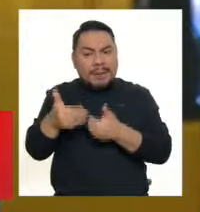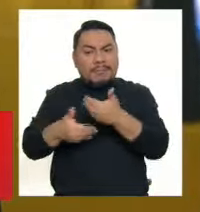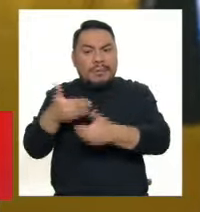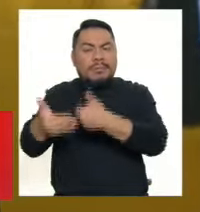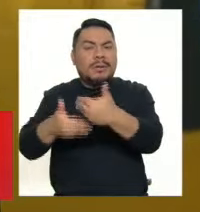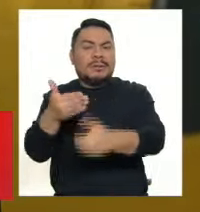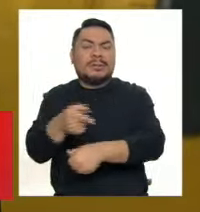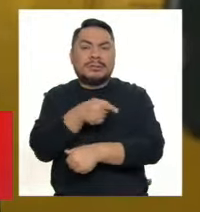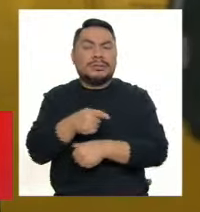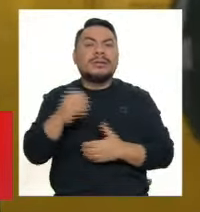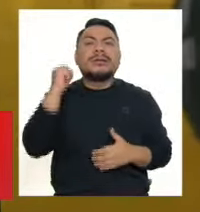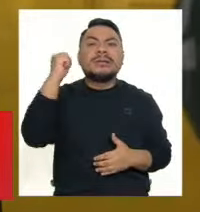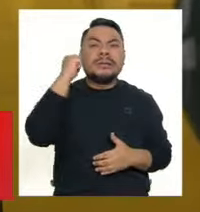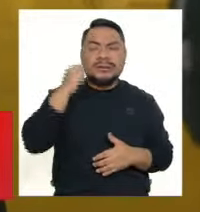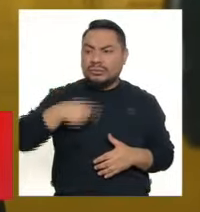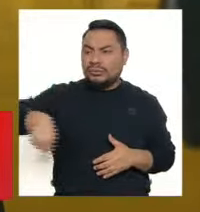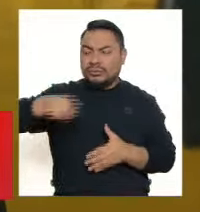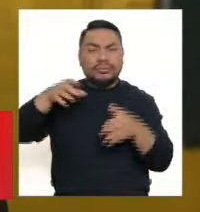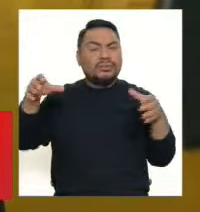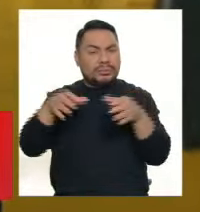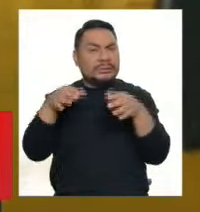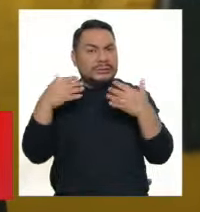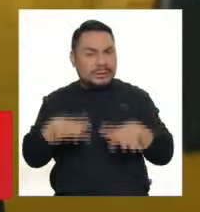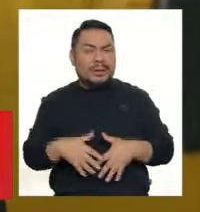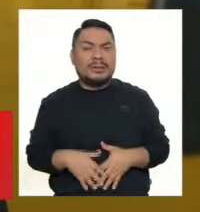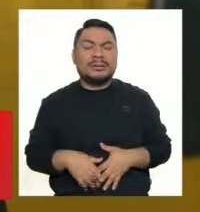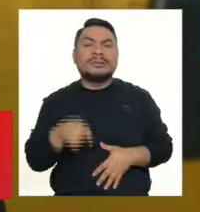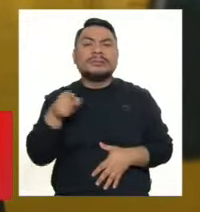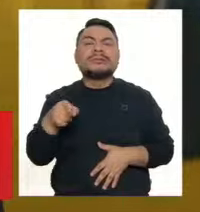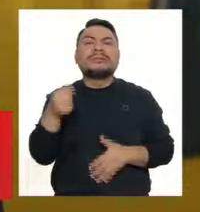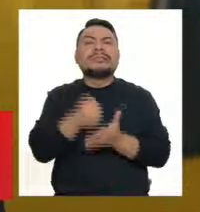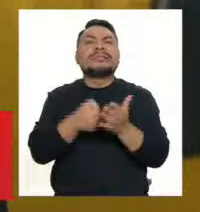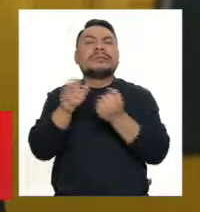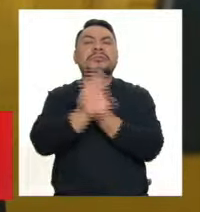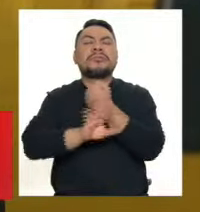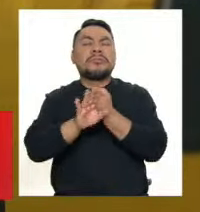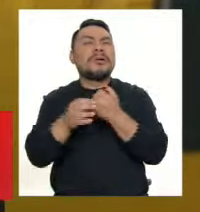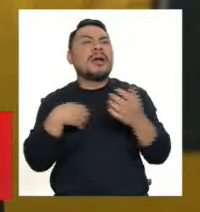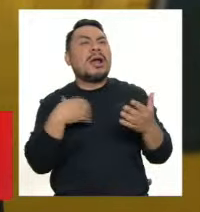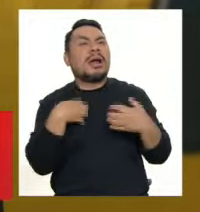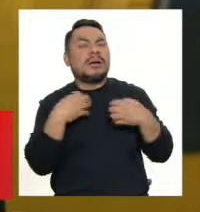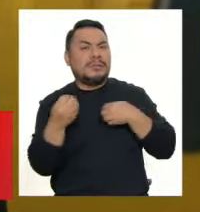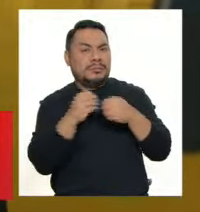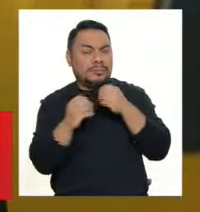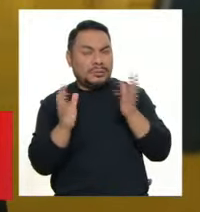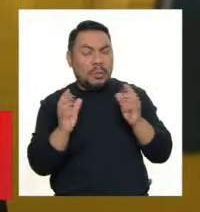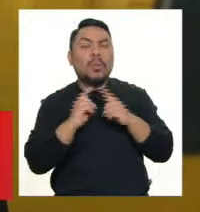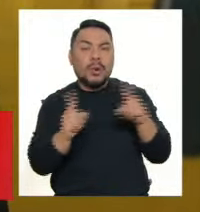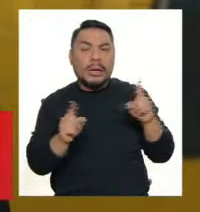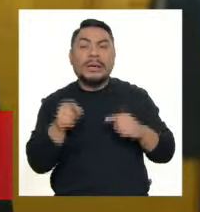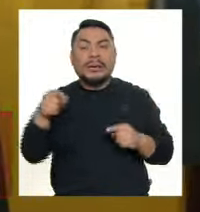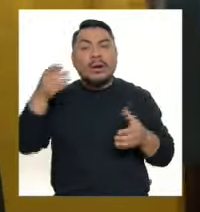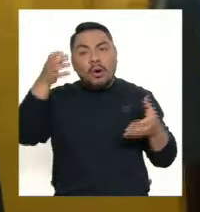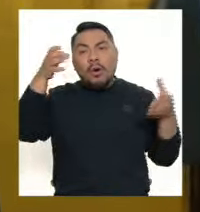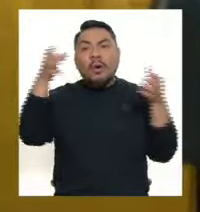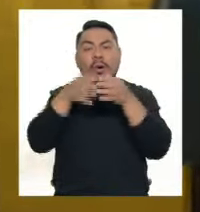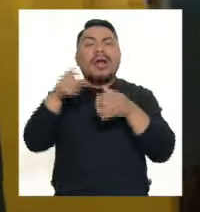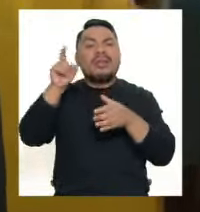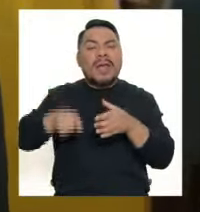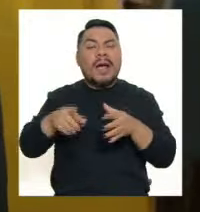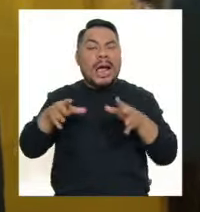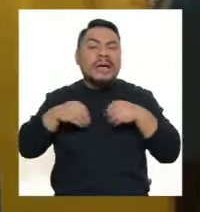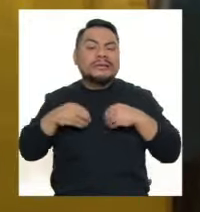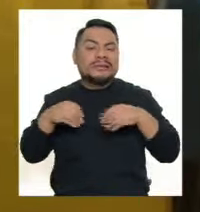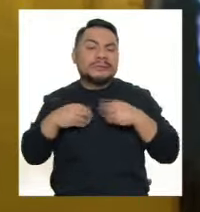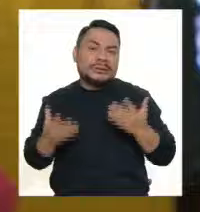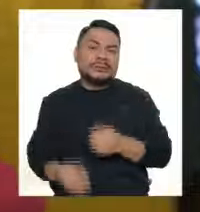en cuanto a derechos fundamentales que han puesto este amparo, y se está resolviendo, y creo que el Congreso tiene que aceptar en cuanto a los errores que se